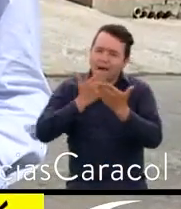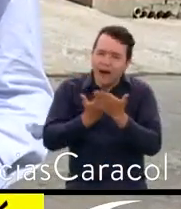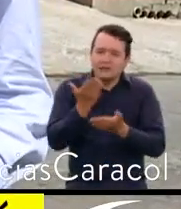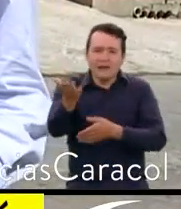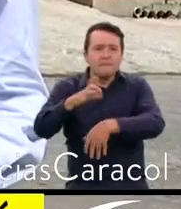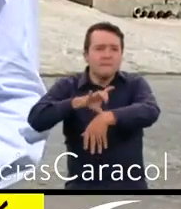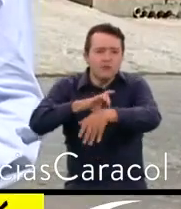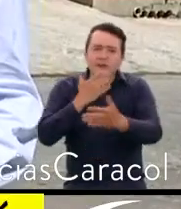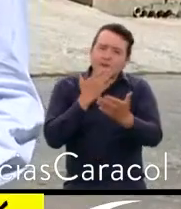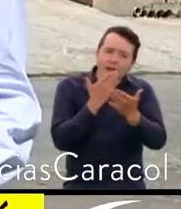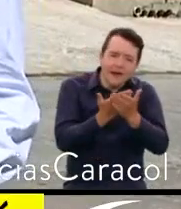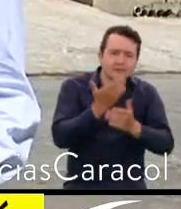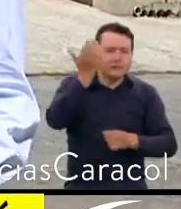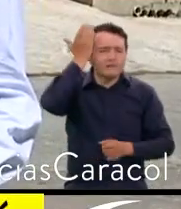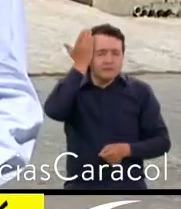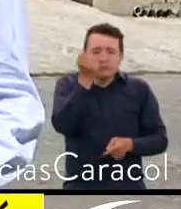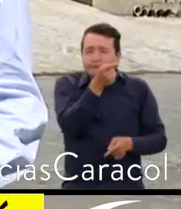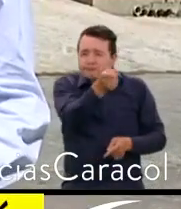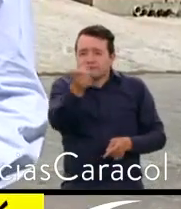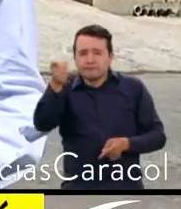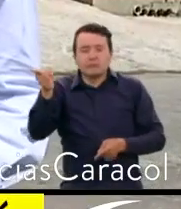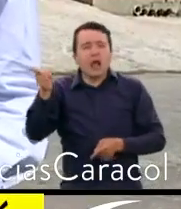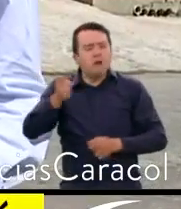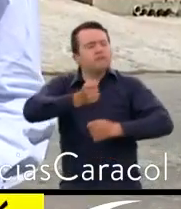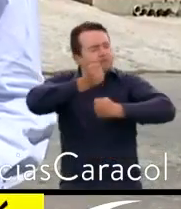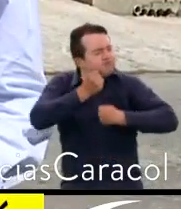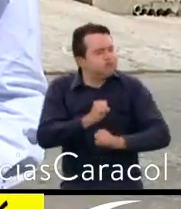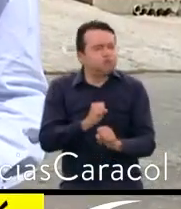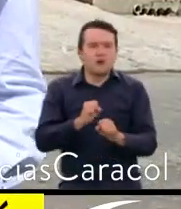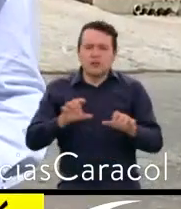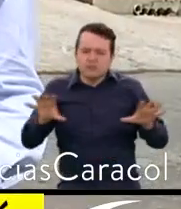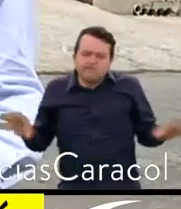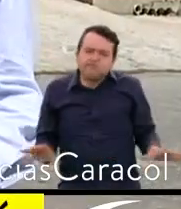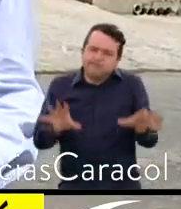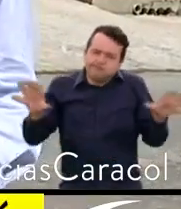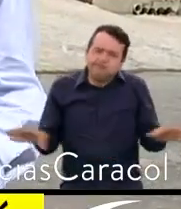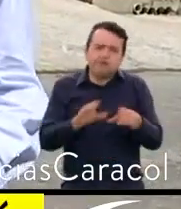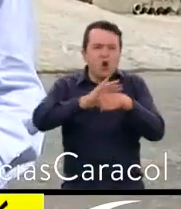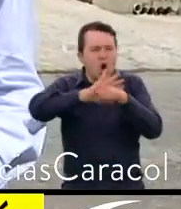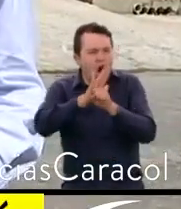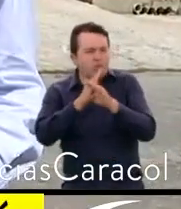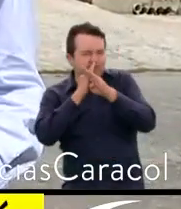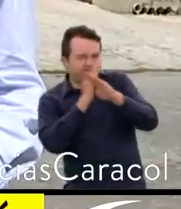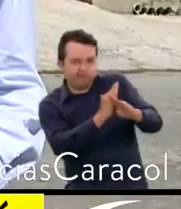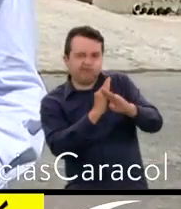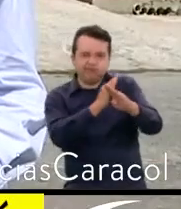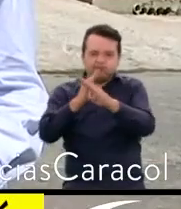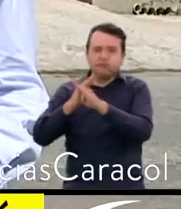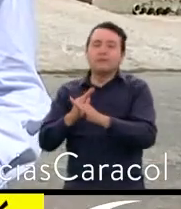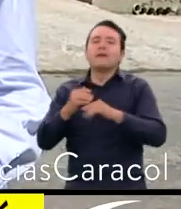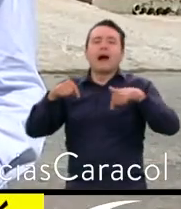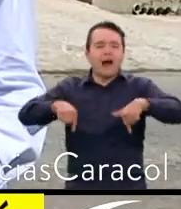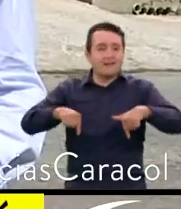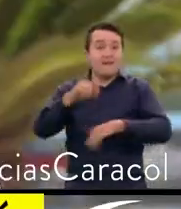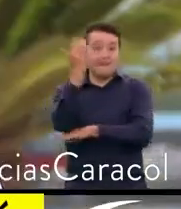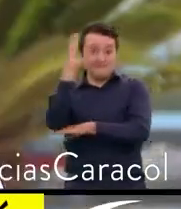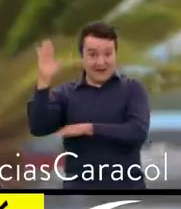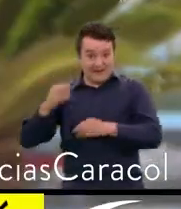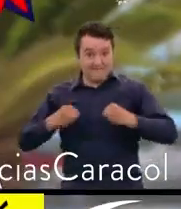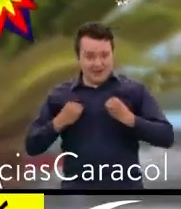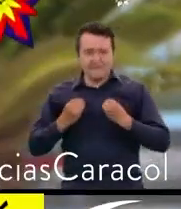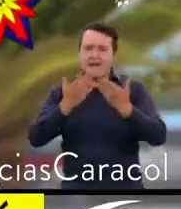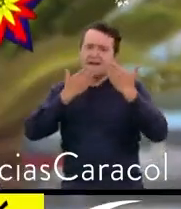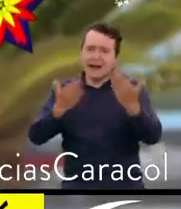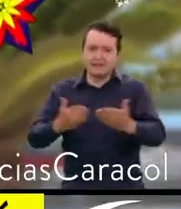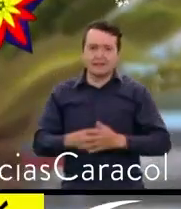enfermería porque están integrado de manera decidida a luchar contra esta pandemia aquí está el agradecimiento de los barranquilleros queremos